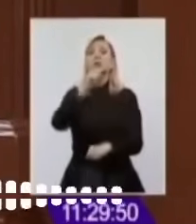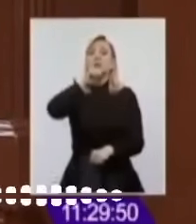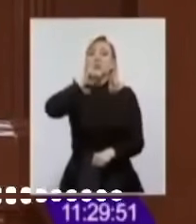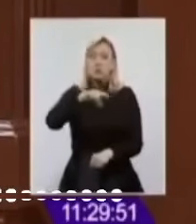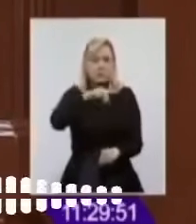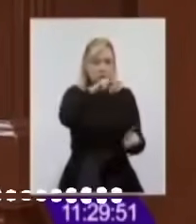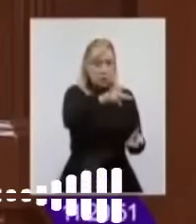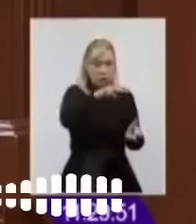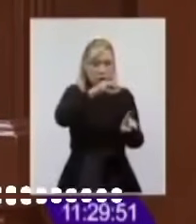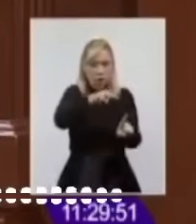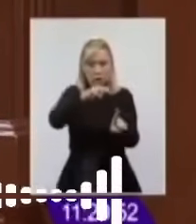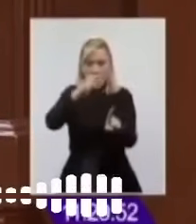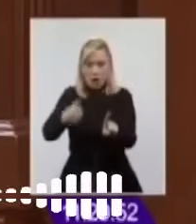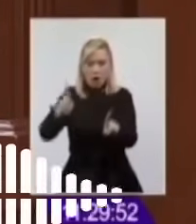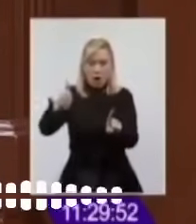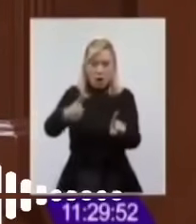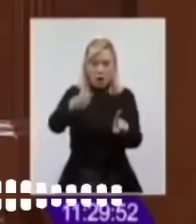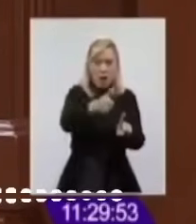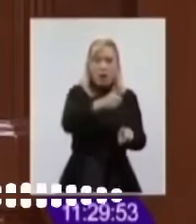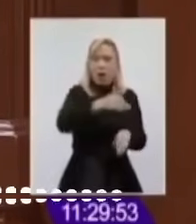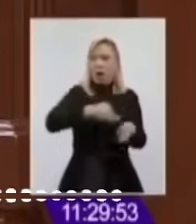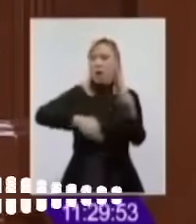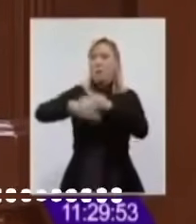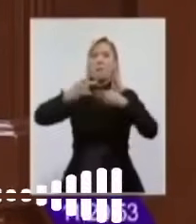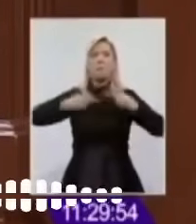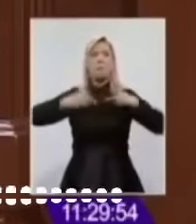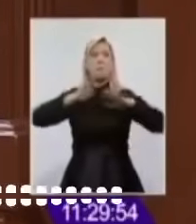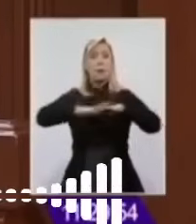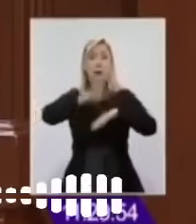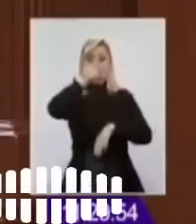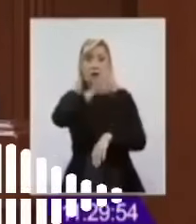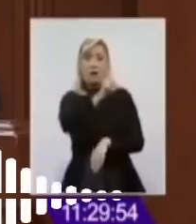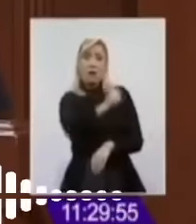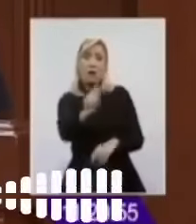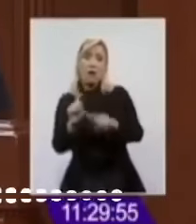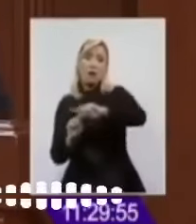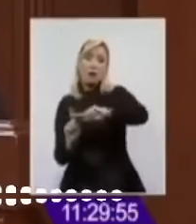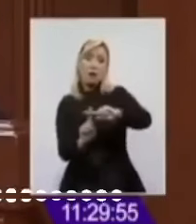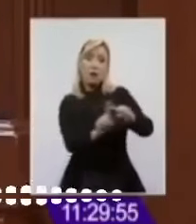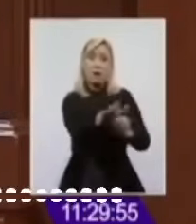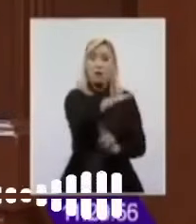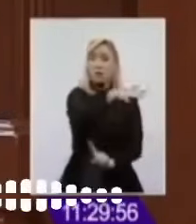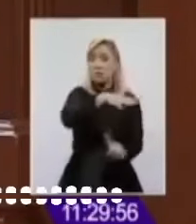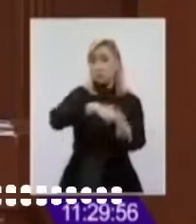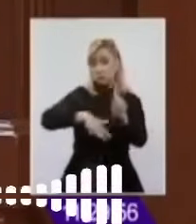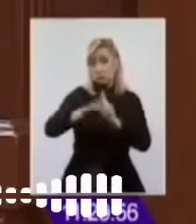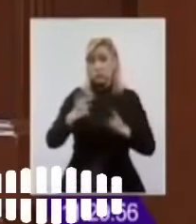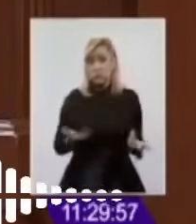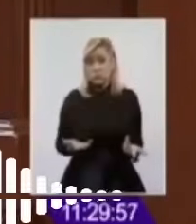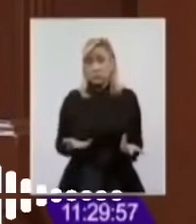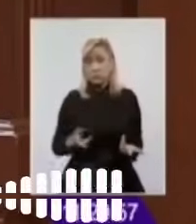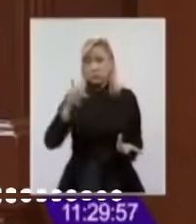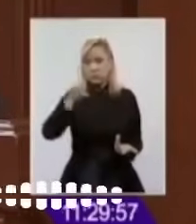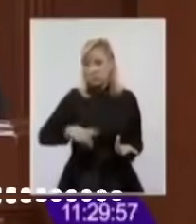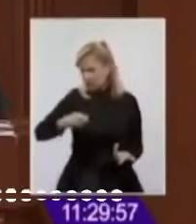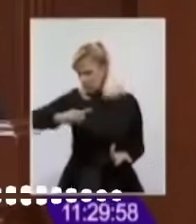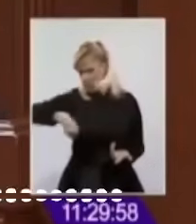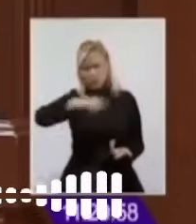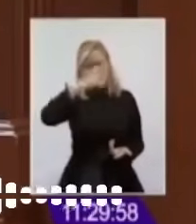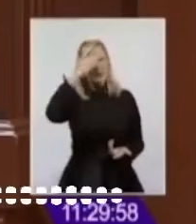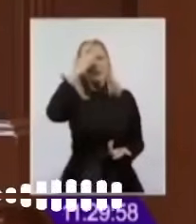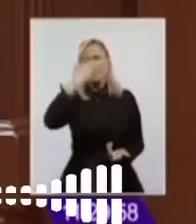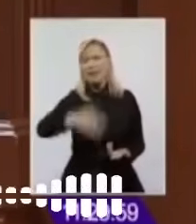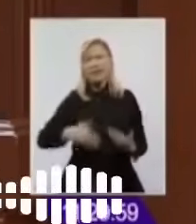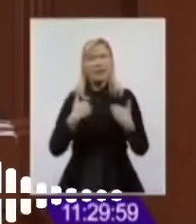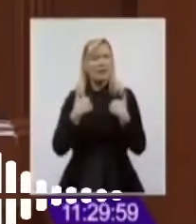edifica y enaltece a la sociedad entre nosotros entendemos muy bien